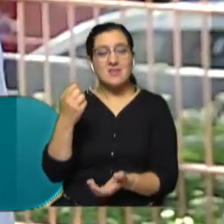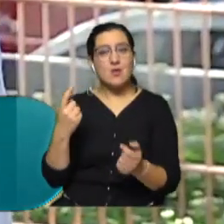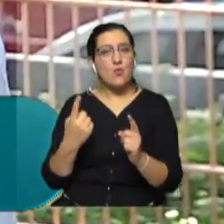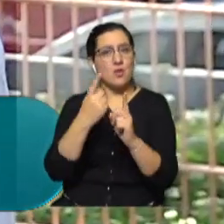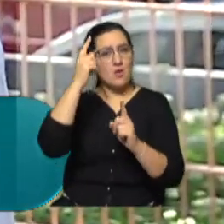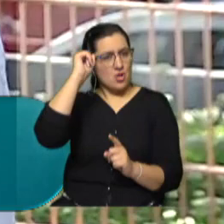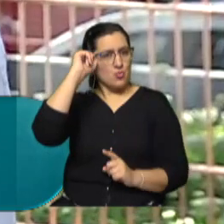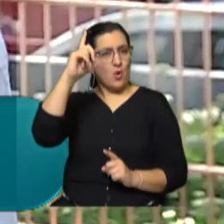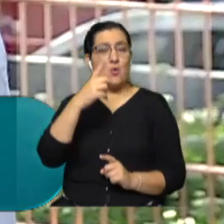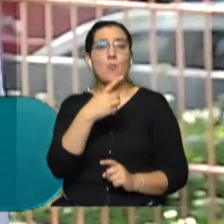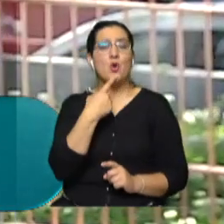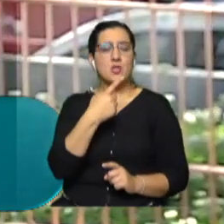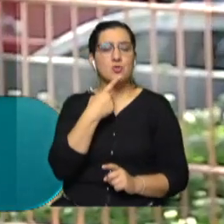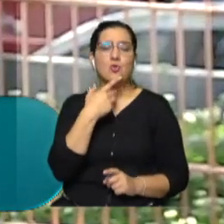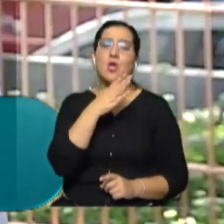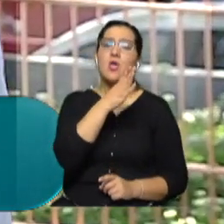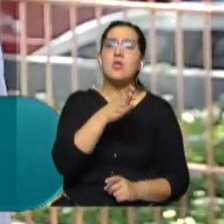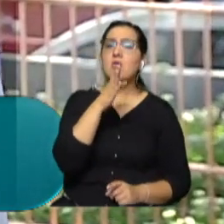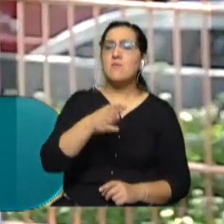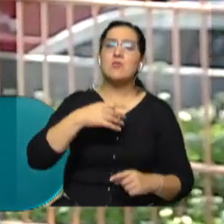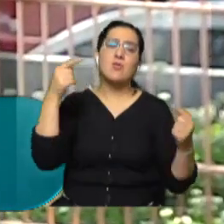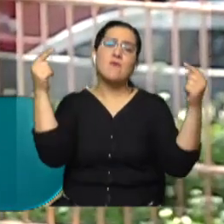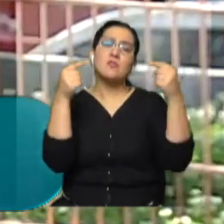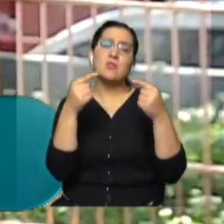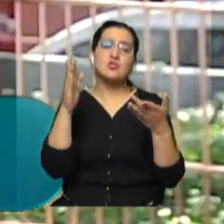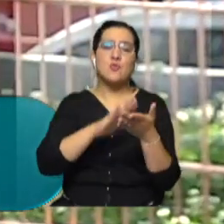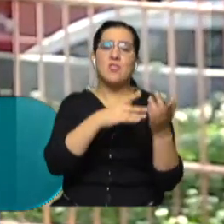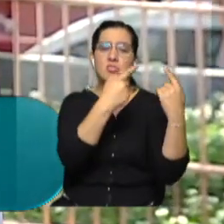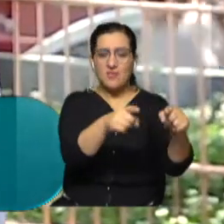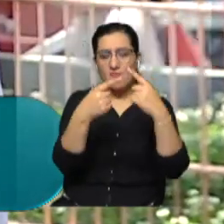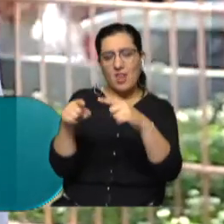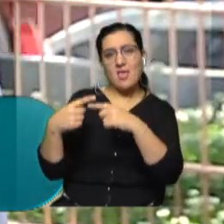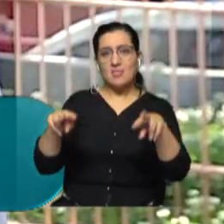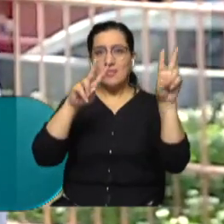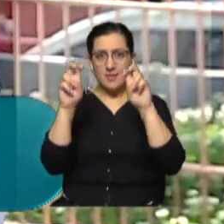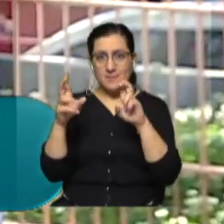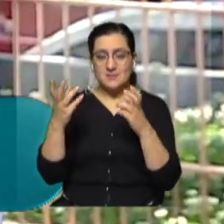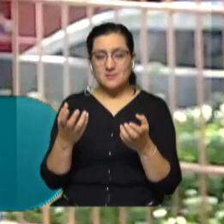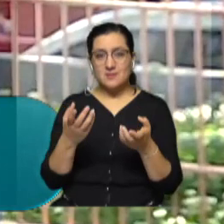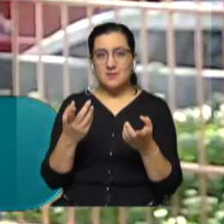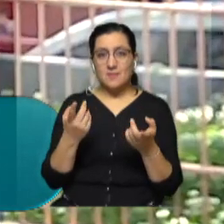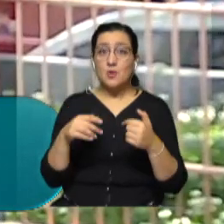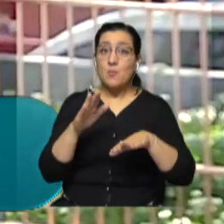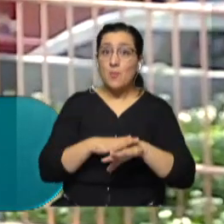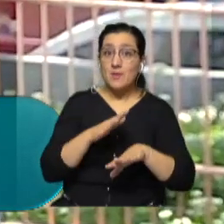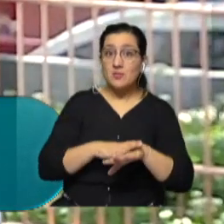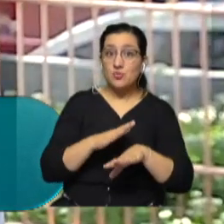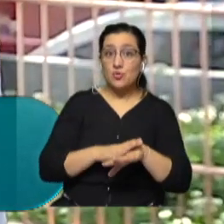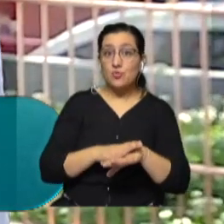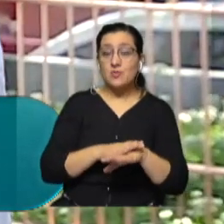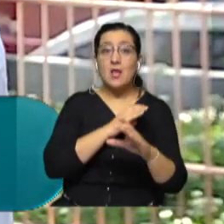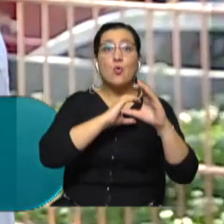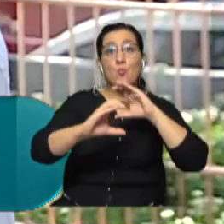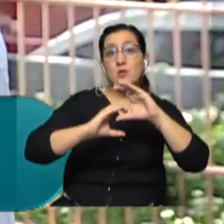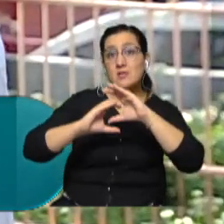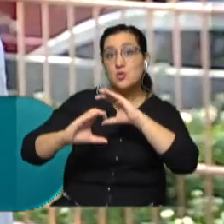intelectuales, políticos que salían y debatían sobre diversos temas. A la hora de la